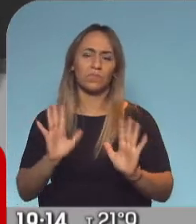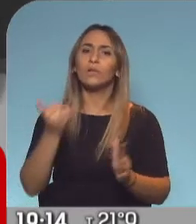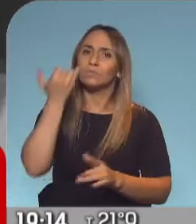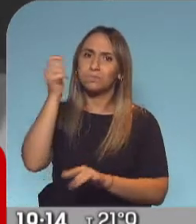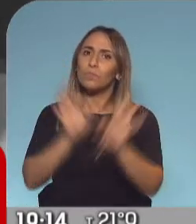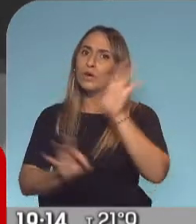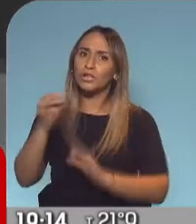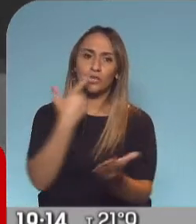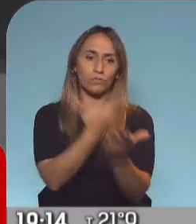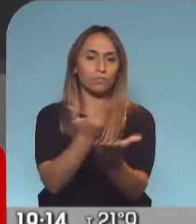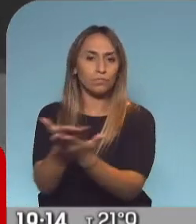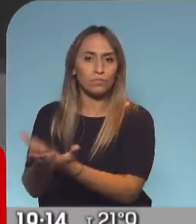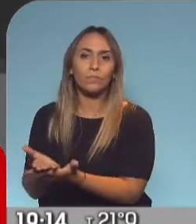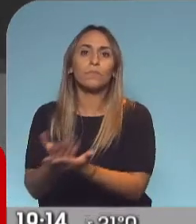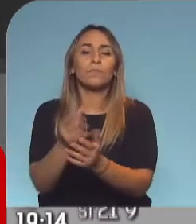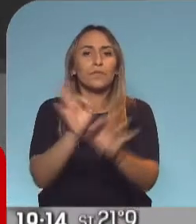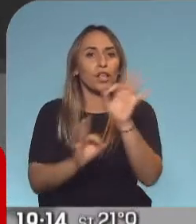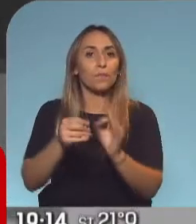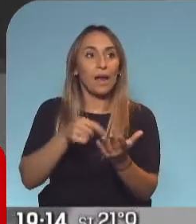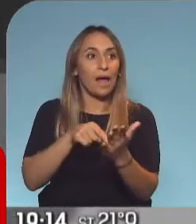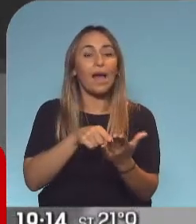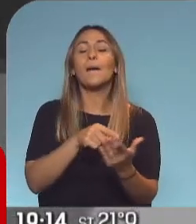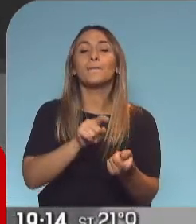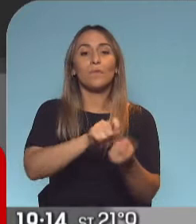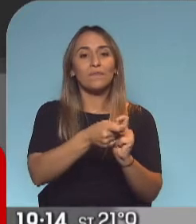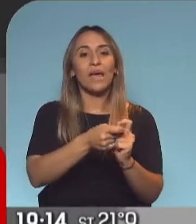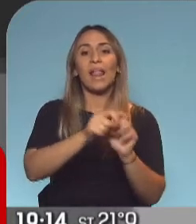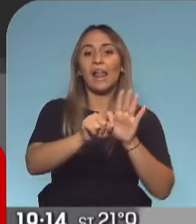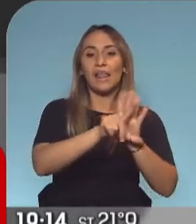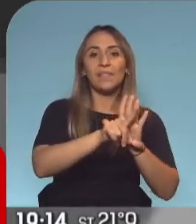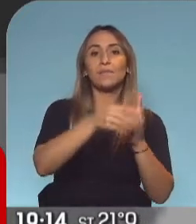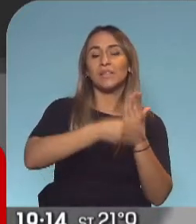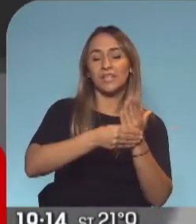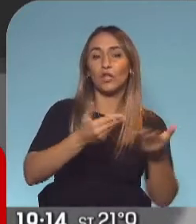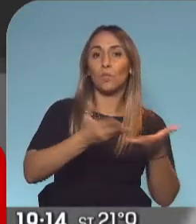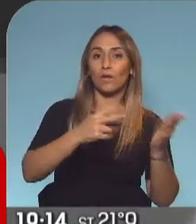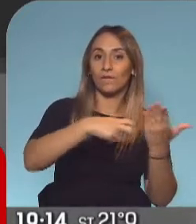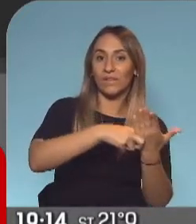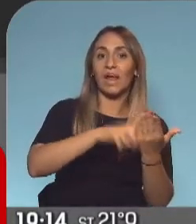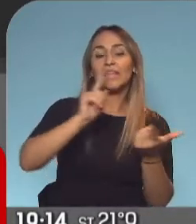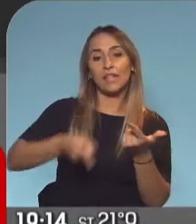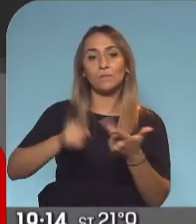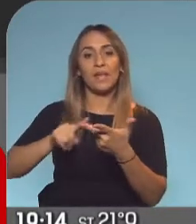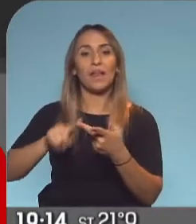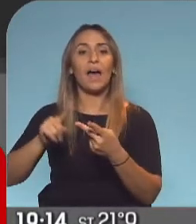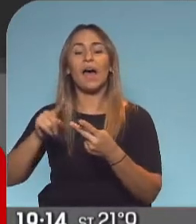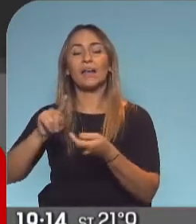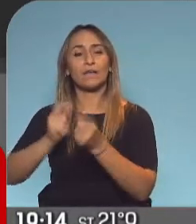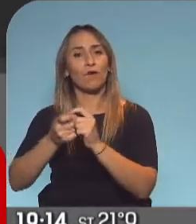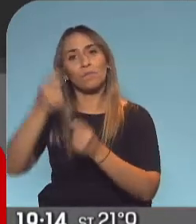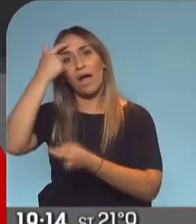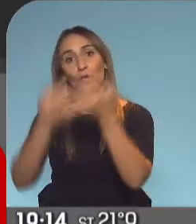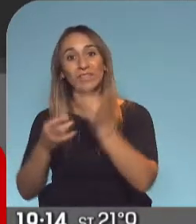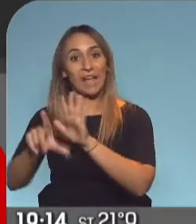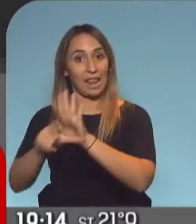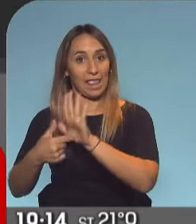hasta ahora, tanto para modificar la ley del Ministerio Público Fiscal como la reforma judicial que fue presentada. Existe